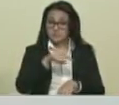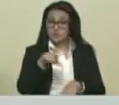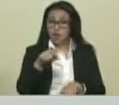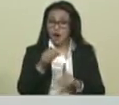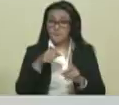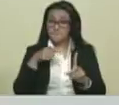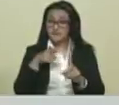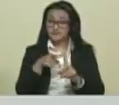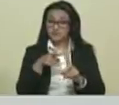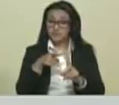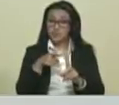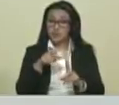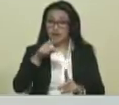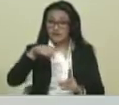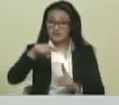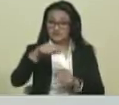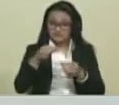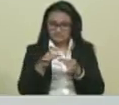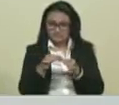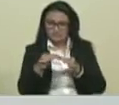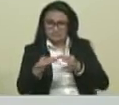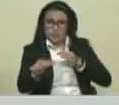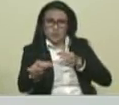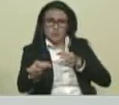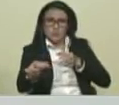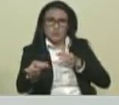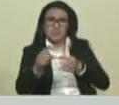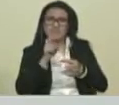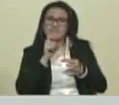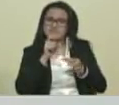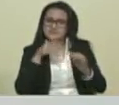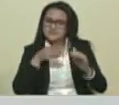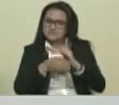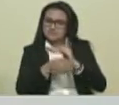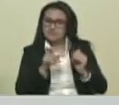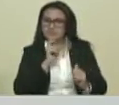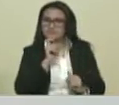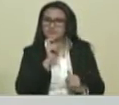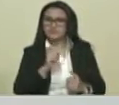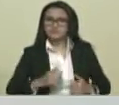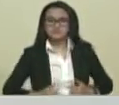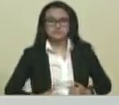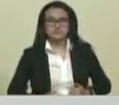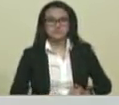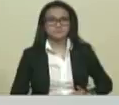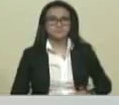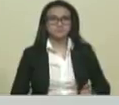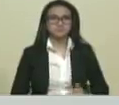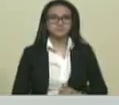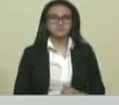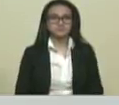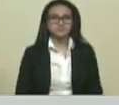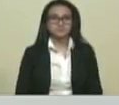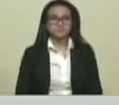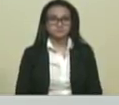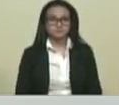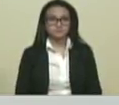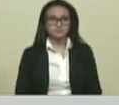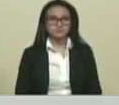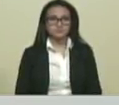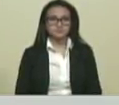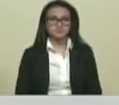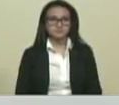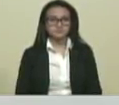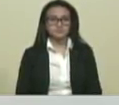Alto Orinoco, Manapiare, Autana, son de difícil acceso. Para finalizar, Glendis Bahamonde,